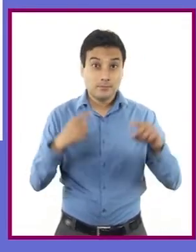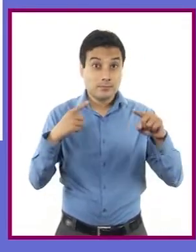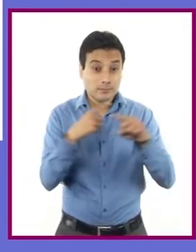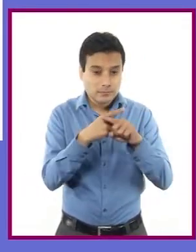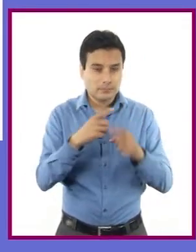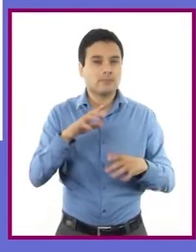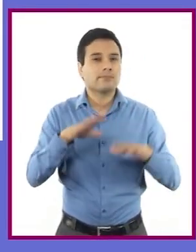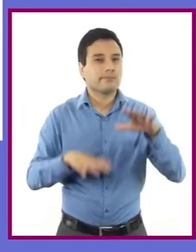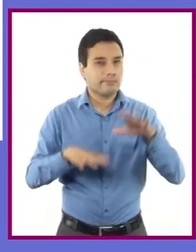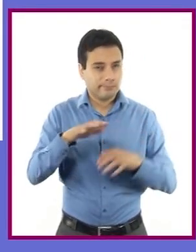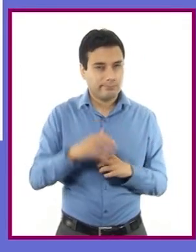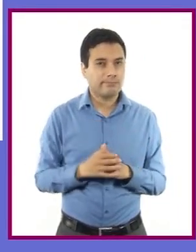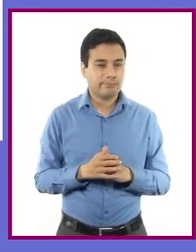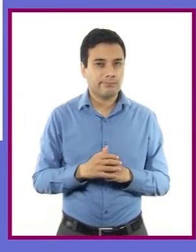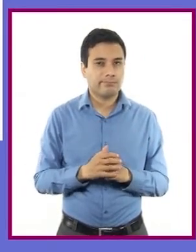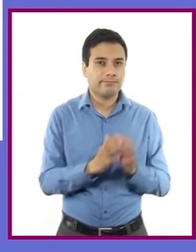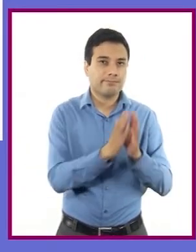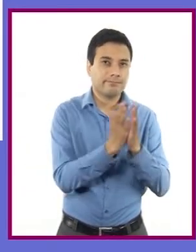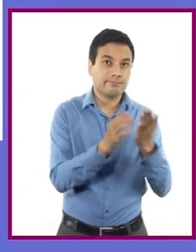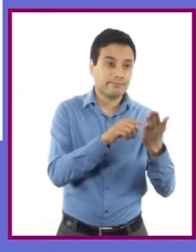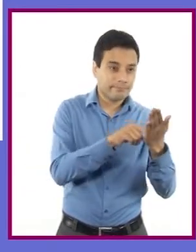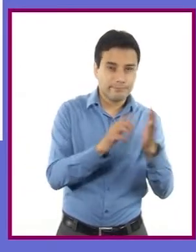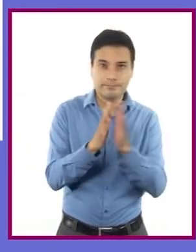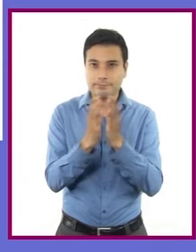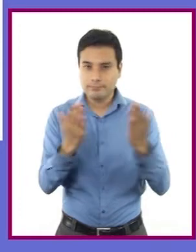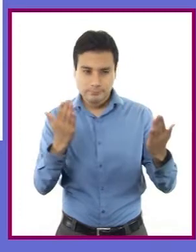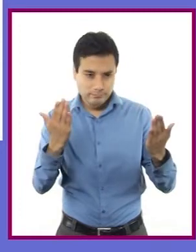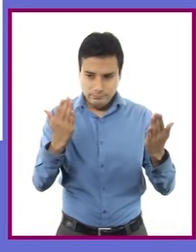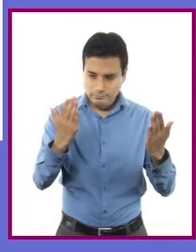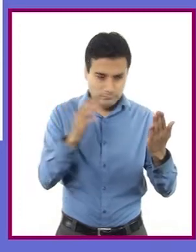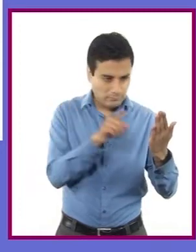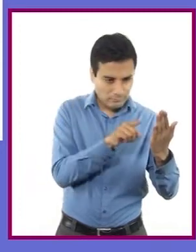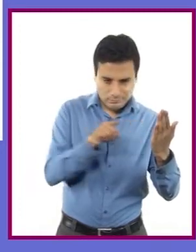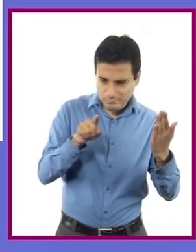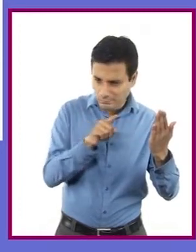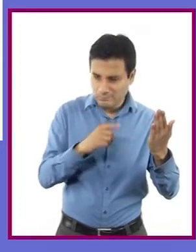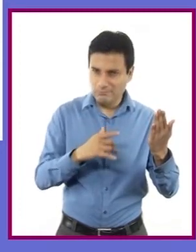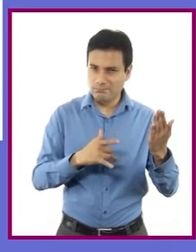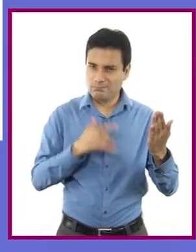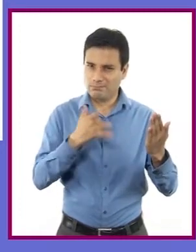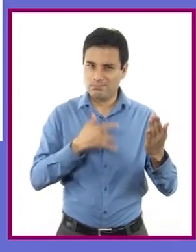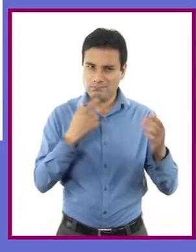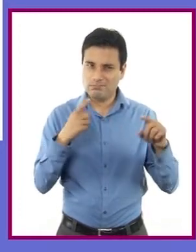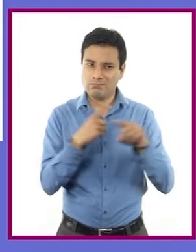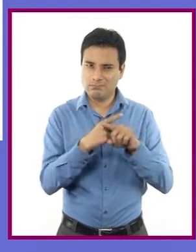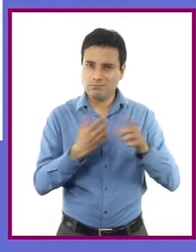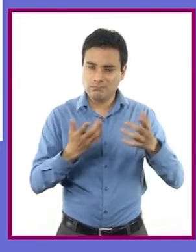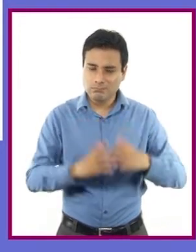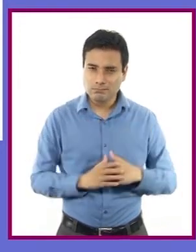pueden manifestar en textos distintos, cuando algunas de las ideas que los conforman disienten.